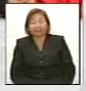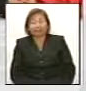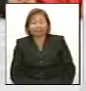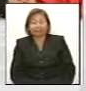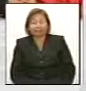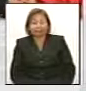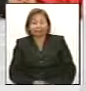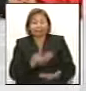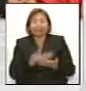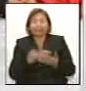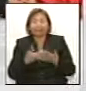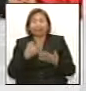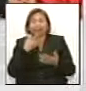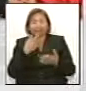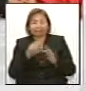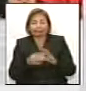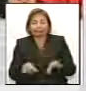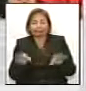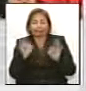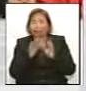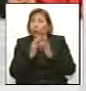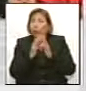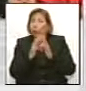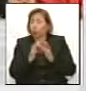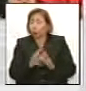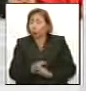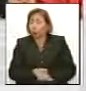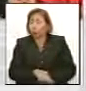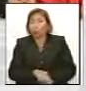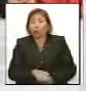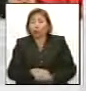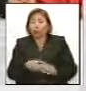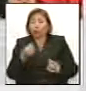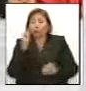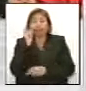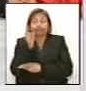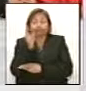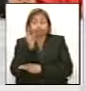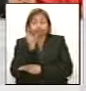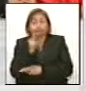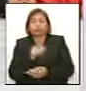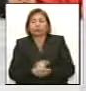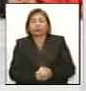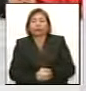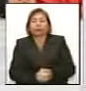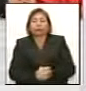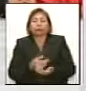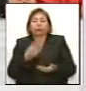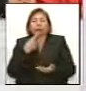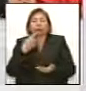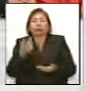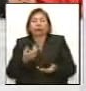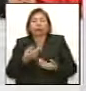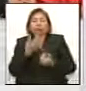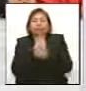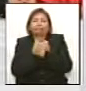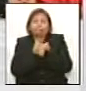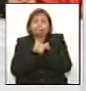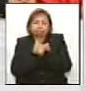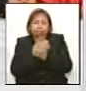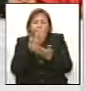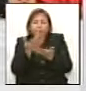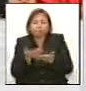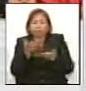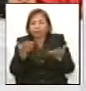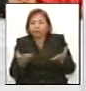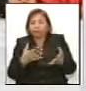¿En qué consiste? Es muy importante porque la profesora le nace la vocación y